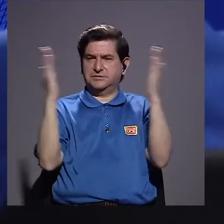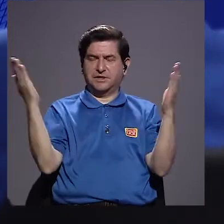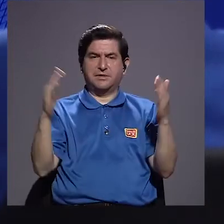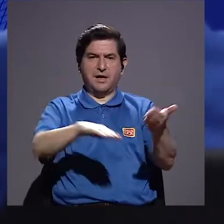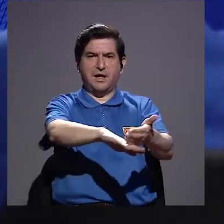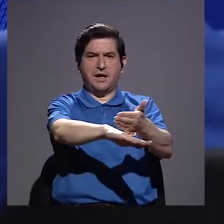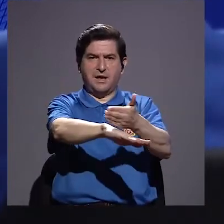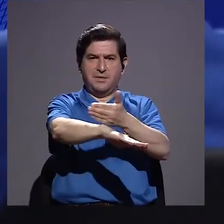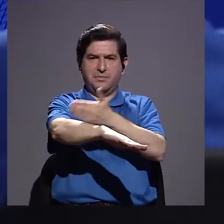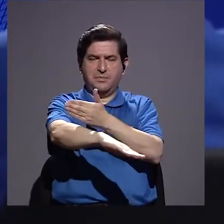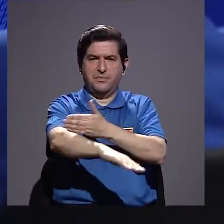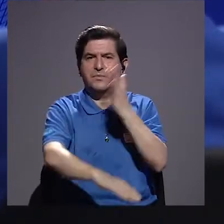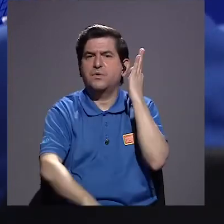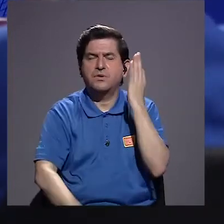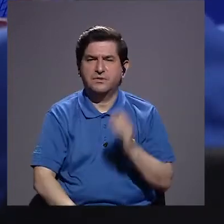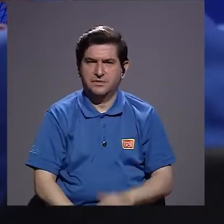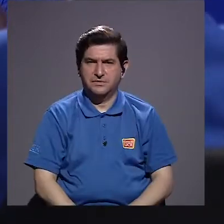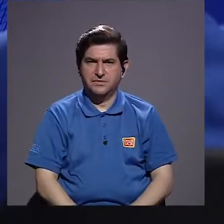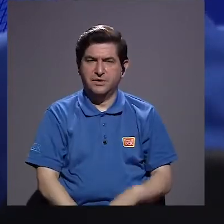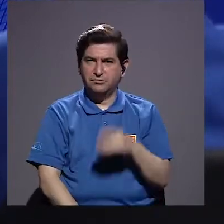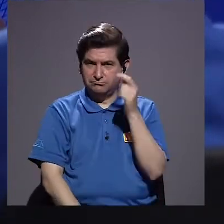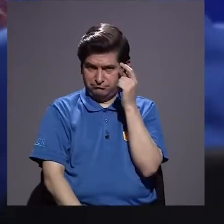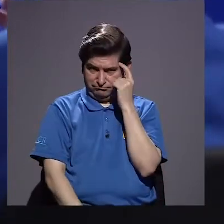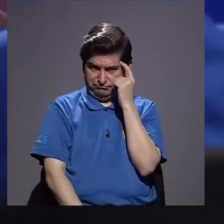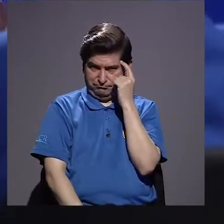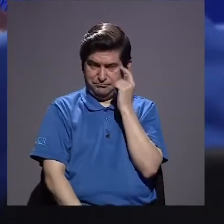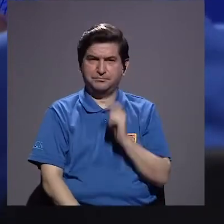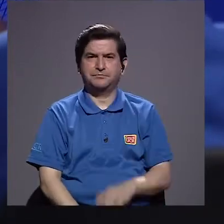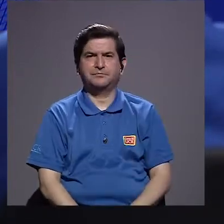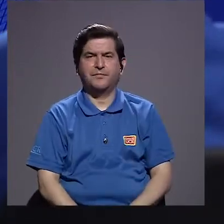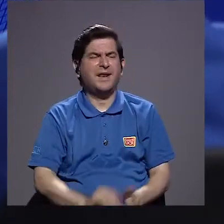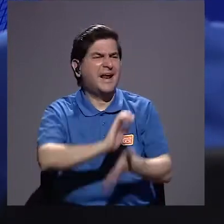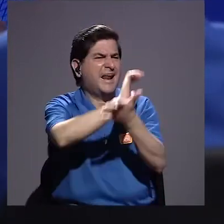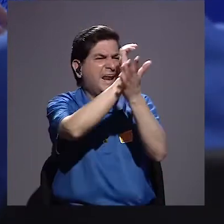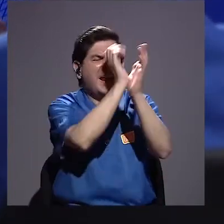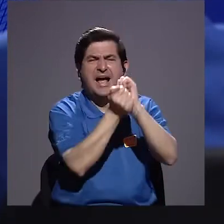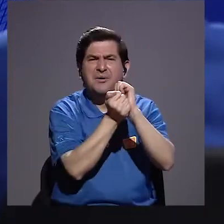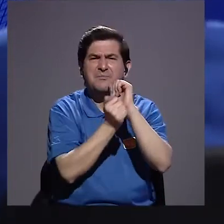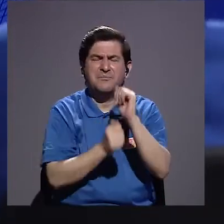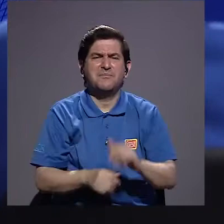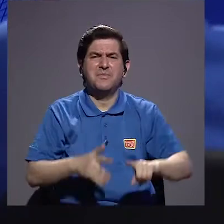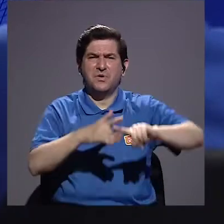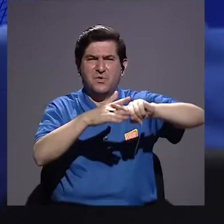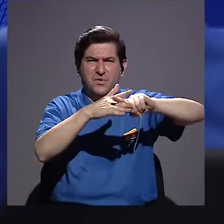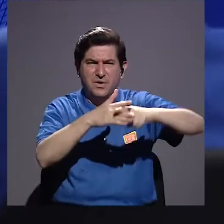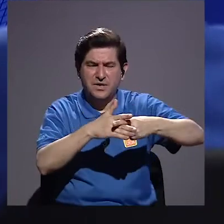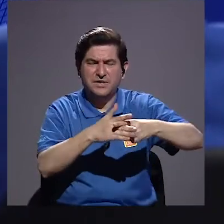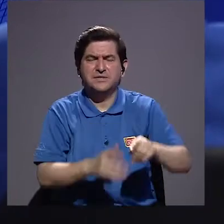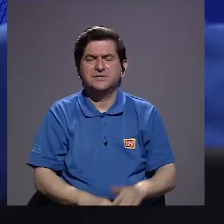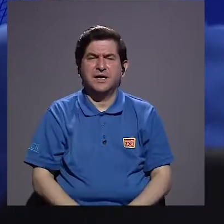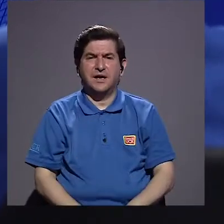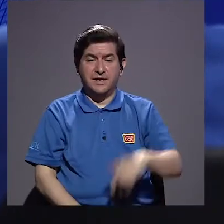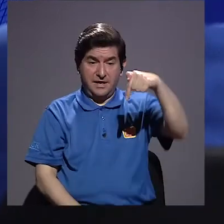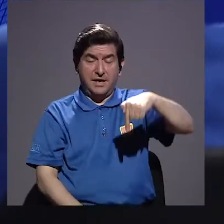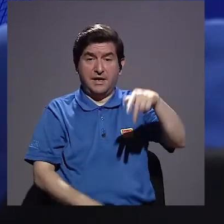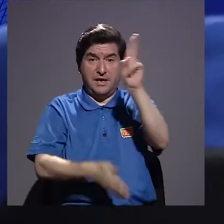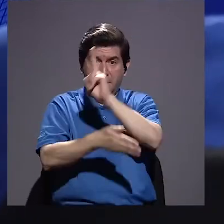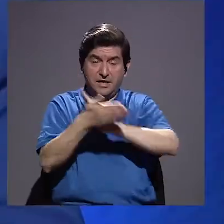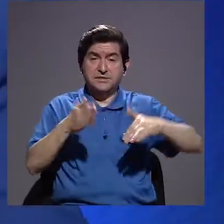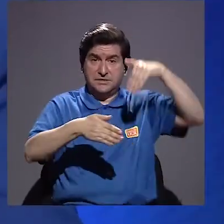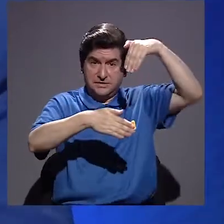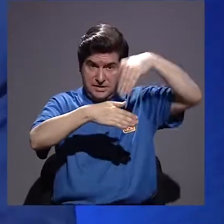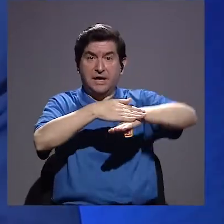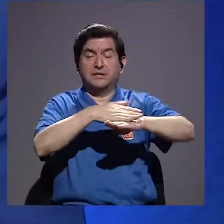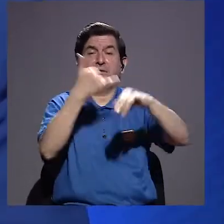abierta al avance de la mujer, ¿cuál fue el cambio que percibe al ingresar a una universidad de Costa Rica